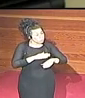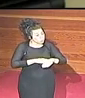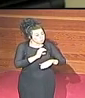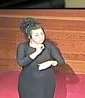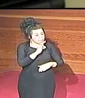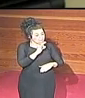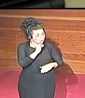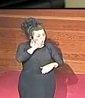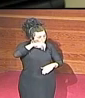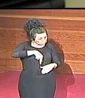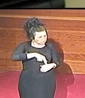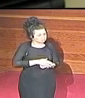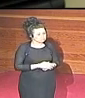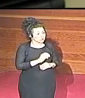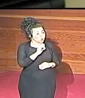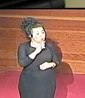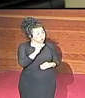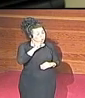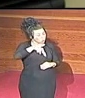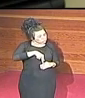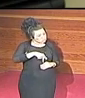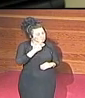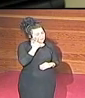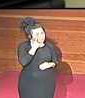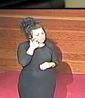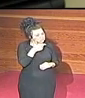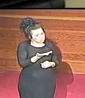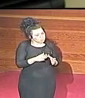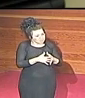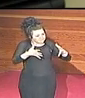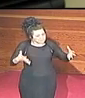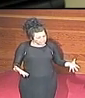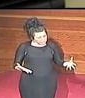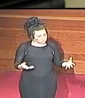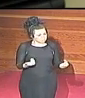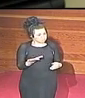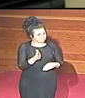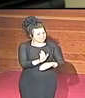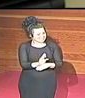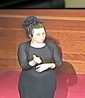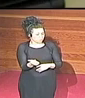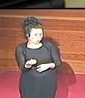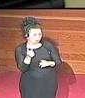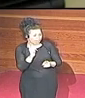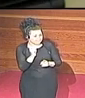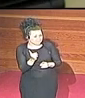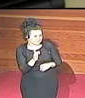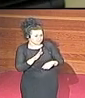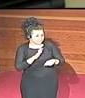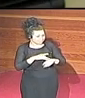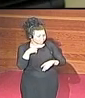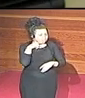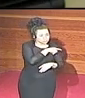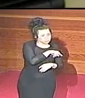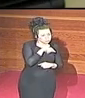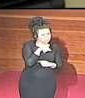Esta, la OTAN, con sus ampliaciones presentadas como amenazas para Rusia, habrían roto